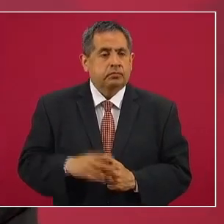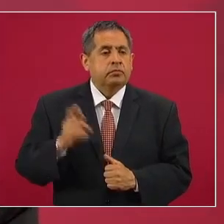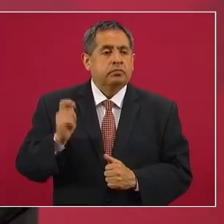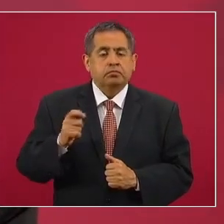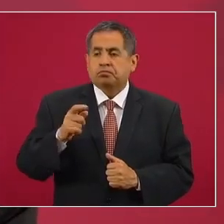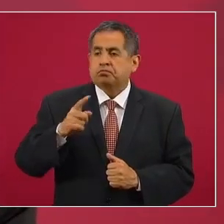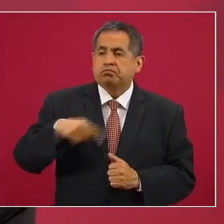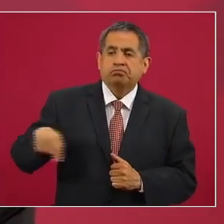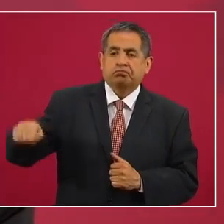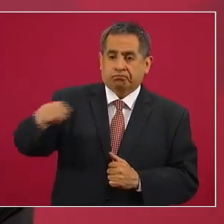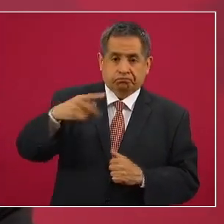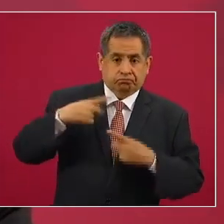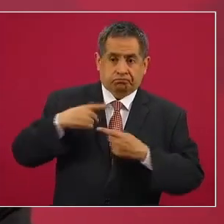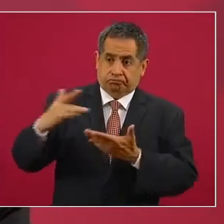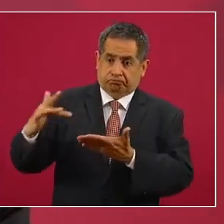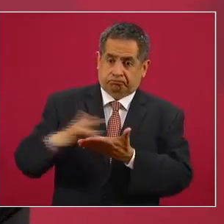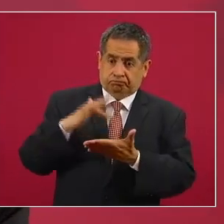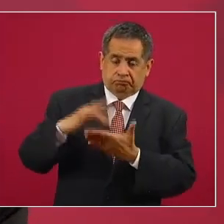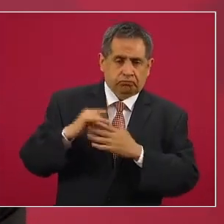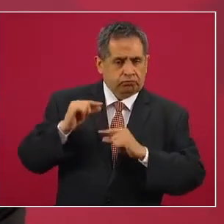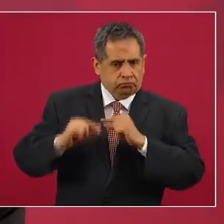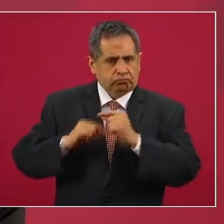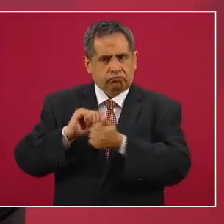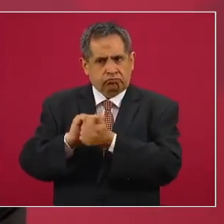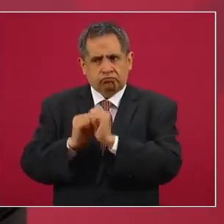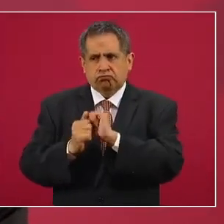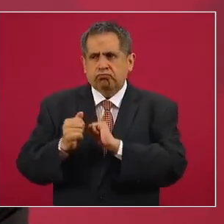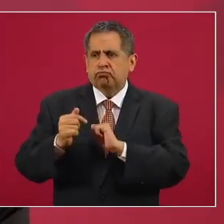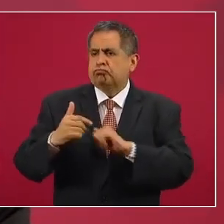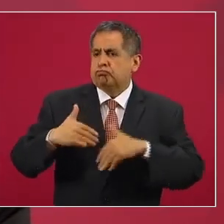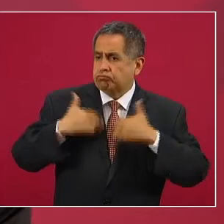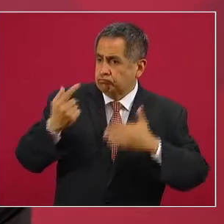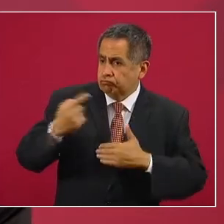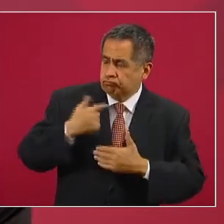construye ese apoyo